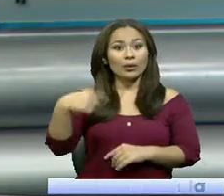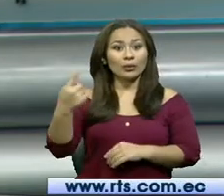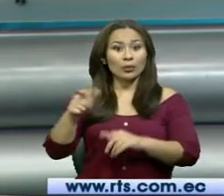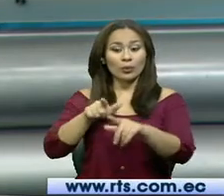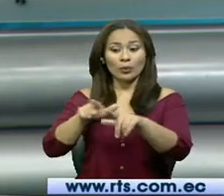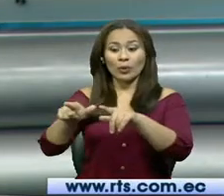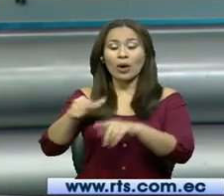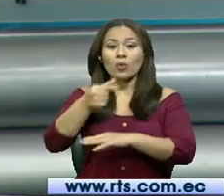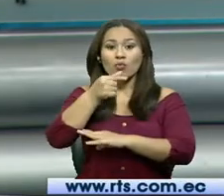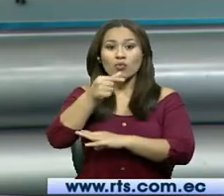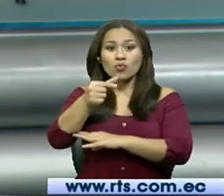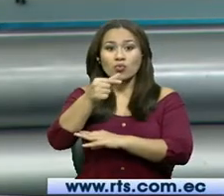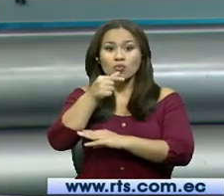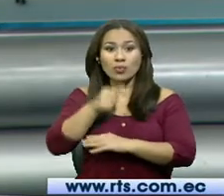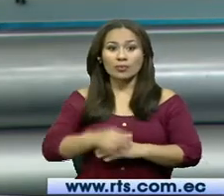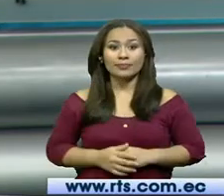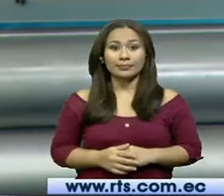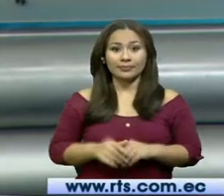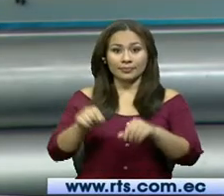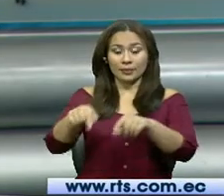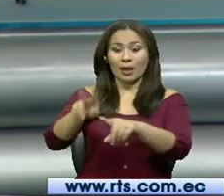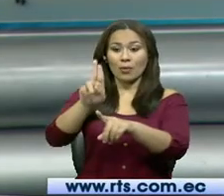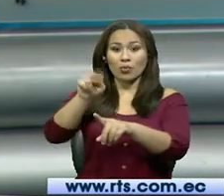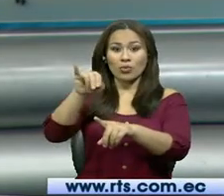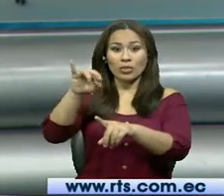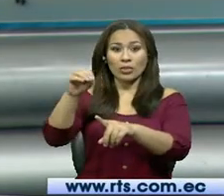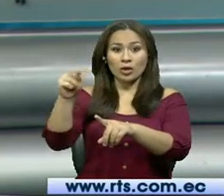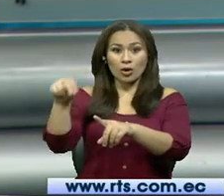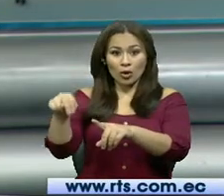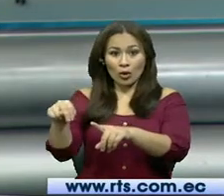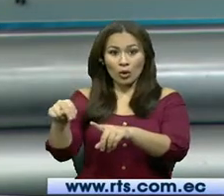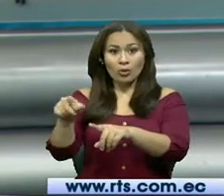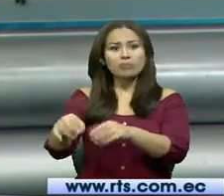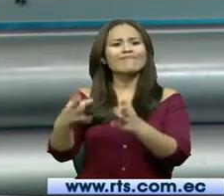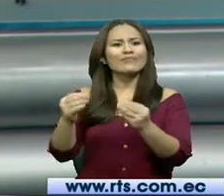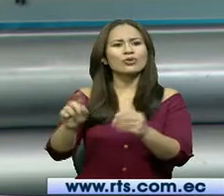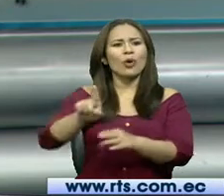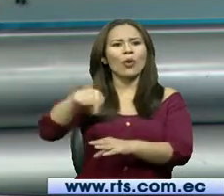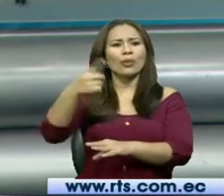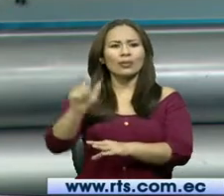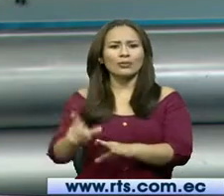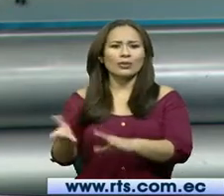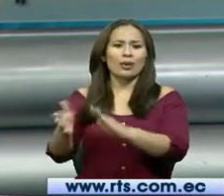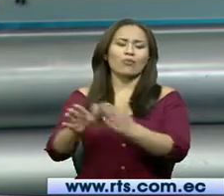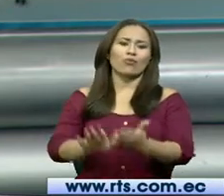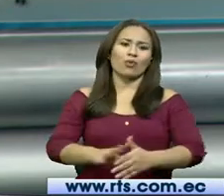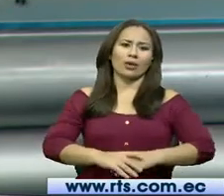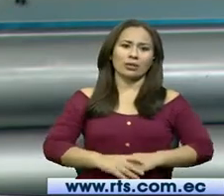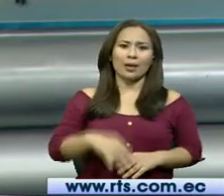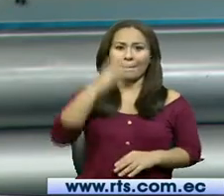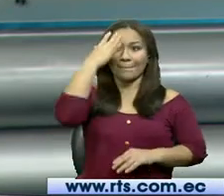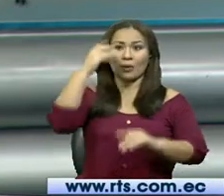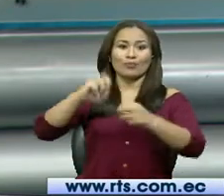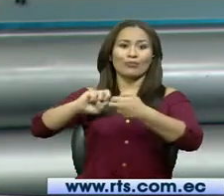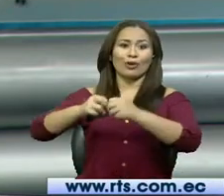de Bananeros se presentó otro crimen supuestamente por una